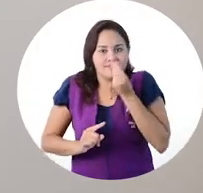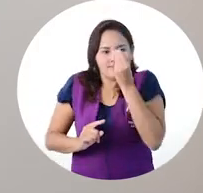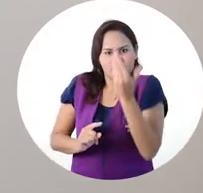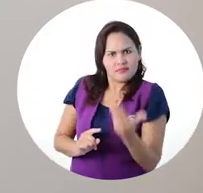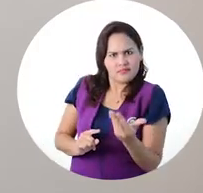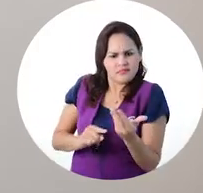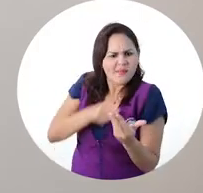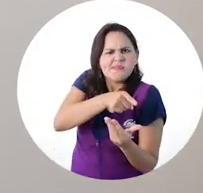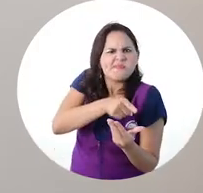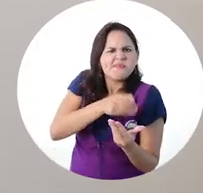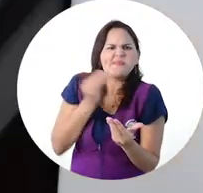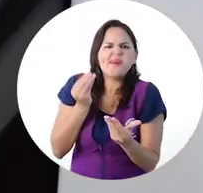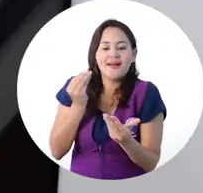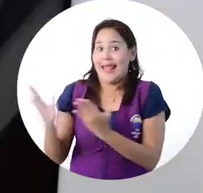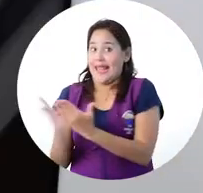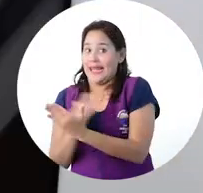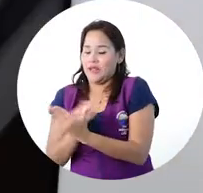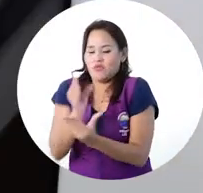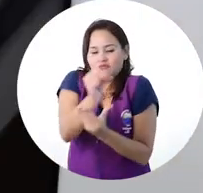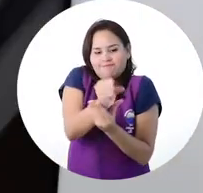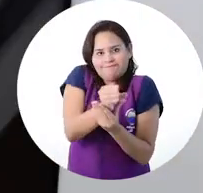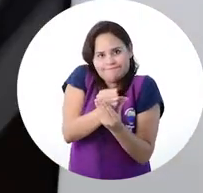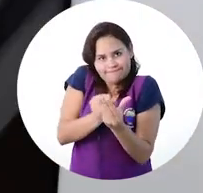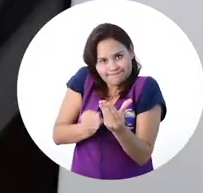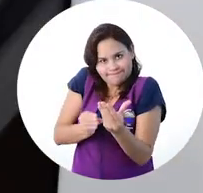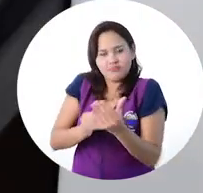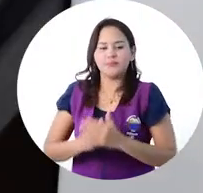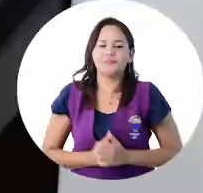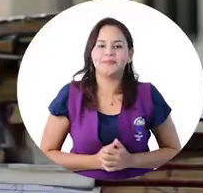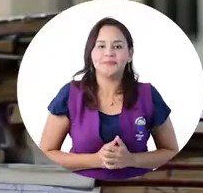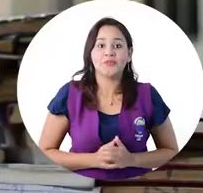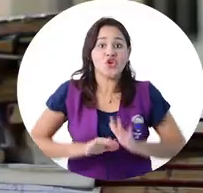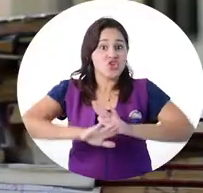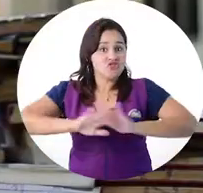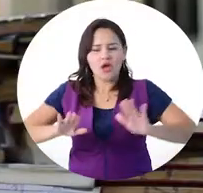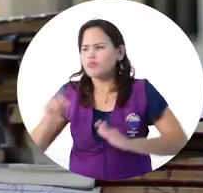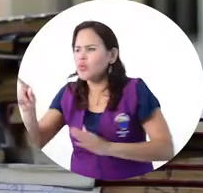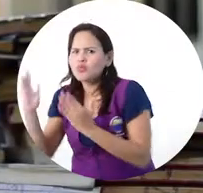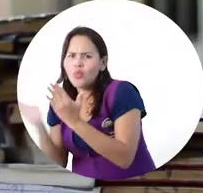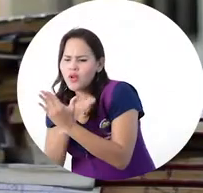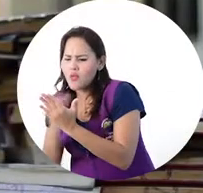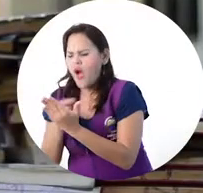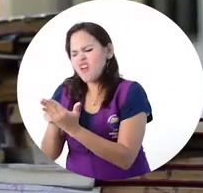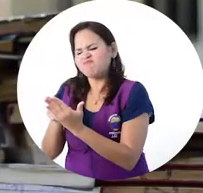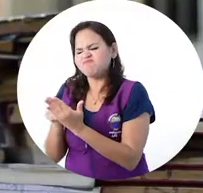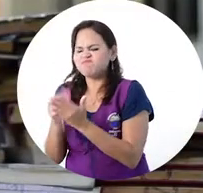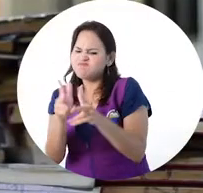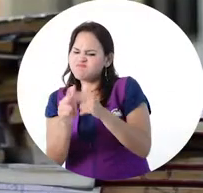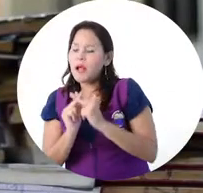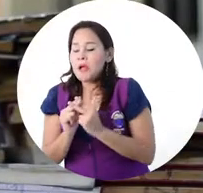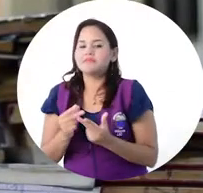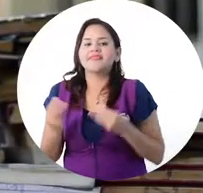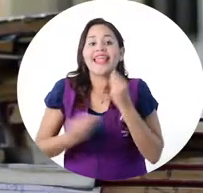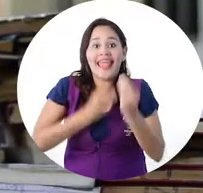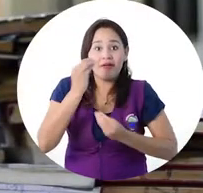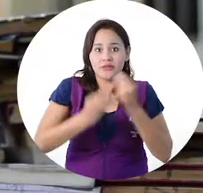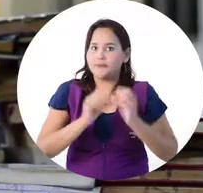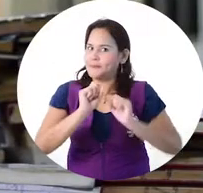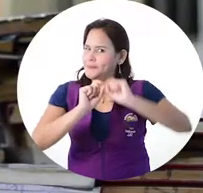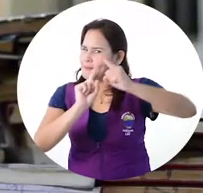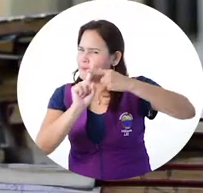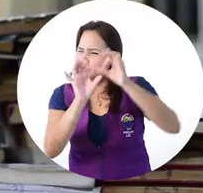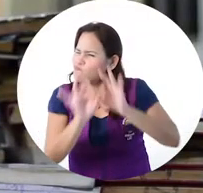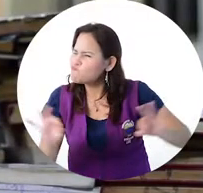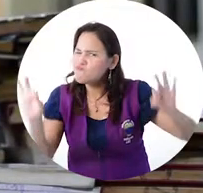está dispuesta para que des magnet y cesc el material a prestar cuando tengas el material que desees prestar es muy importante que